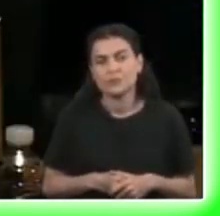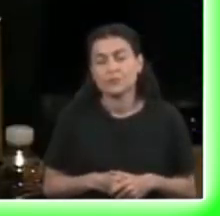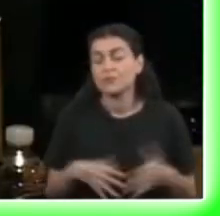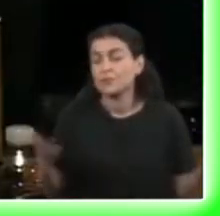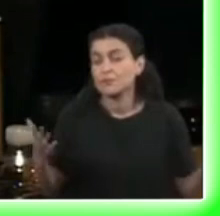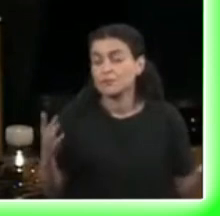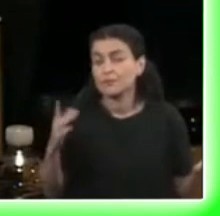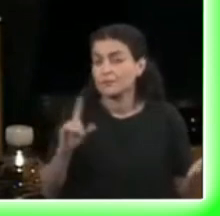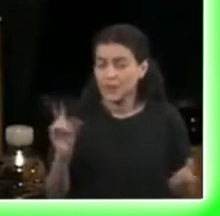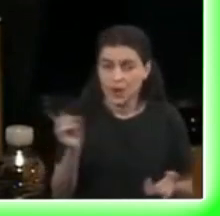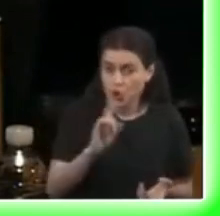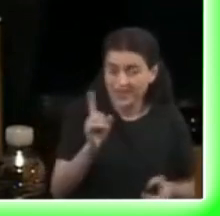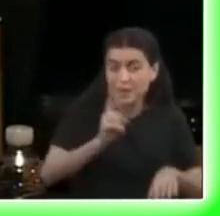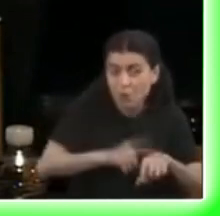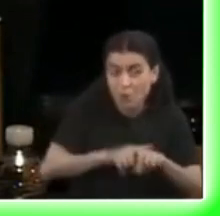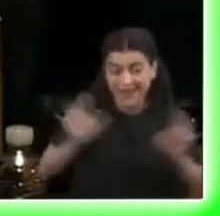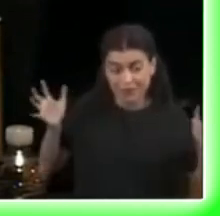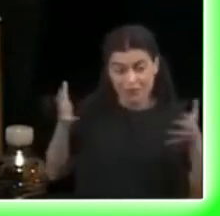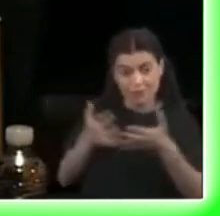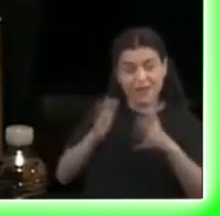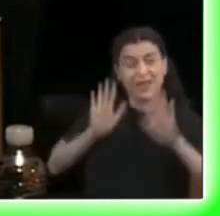Sin embargo, esa cuarentena criminal,